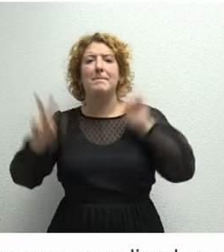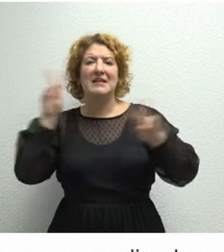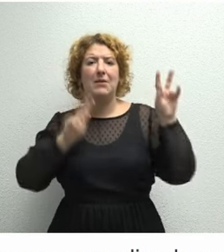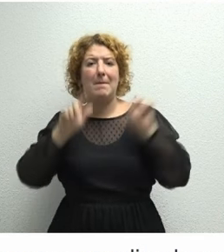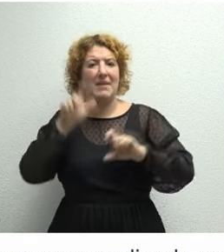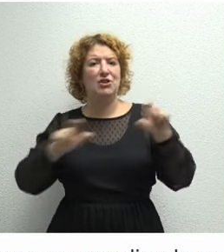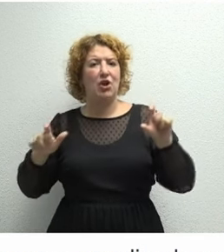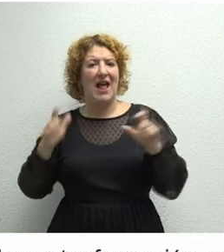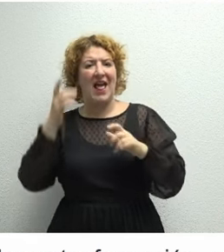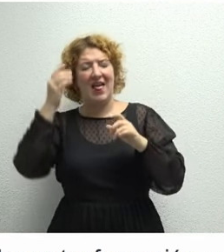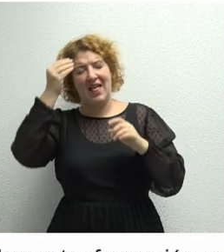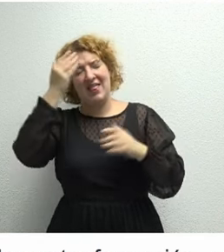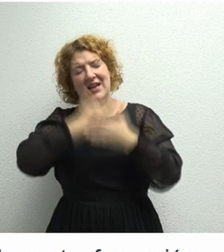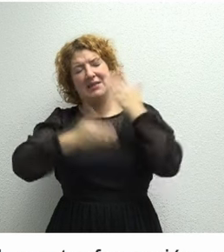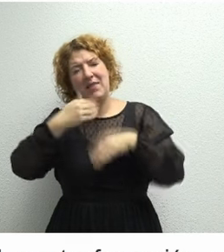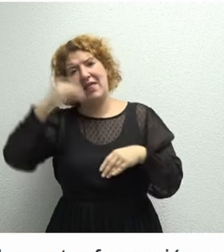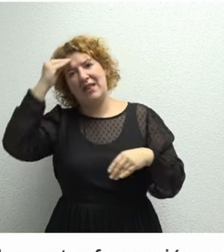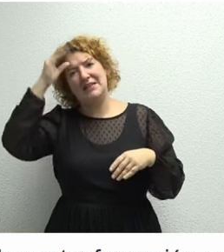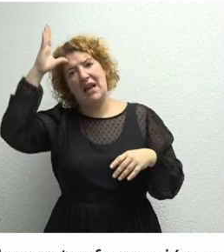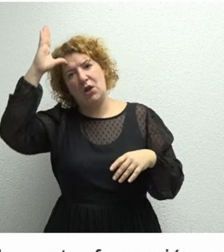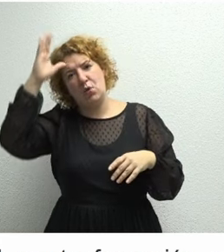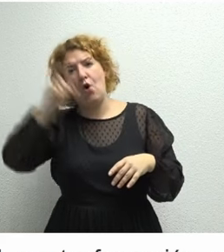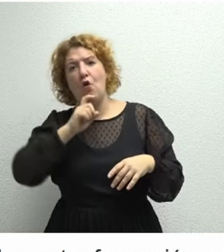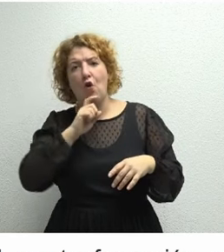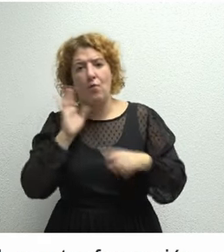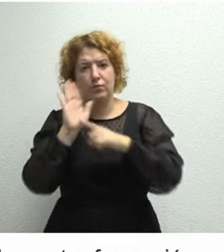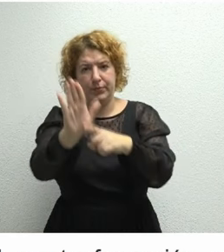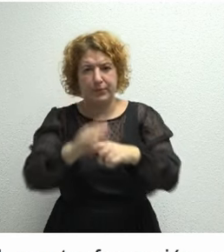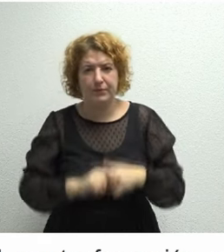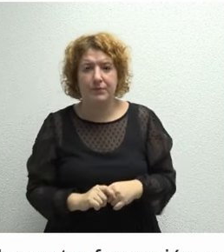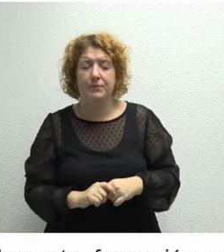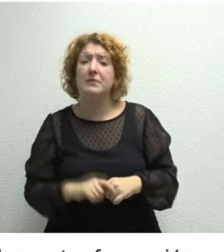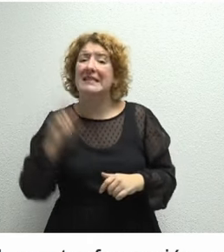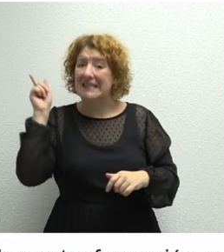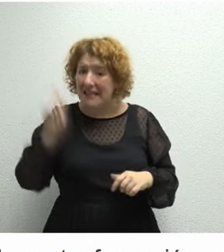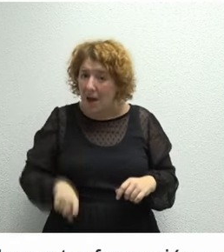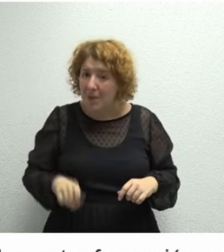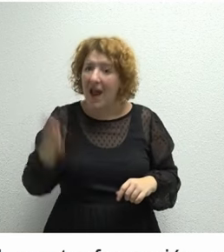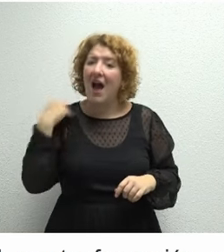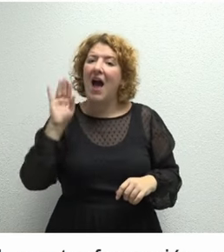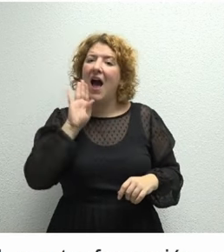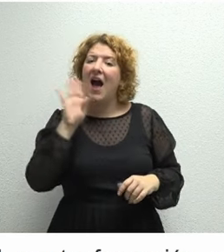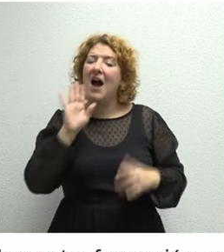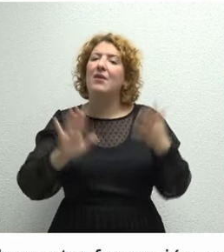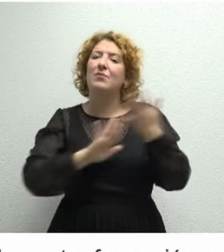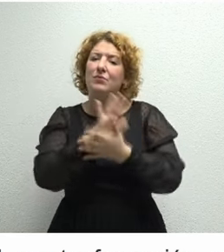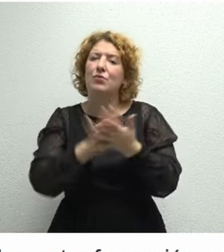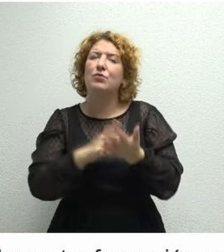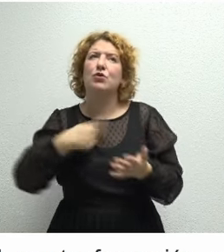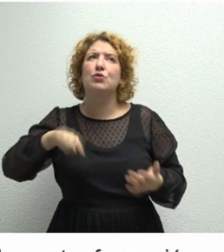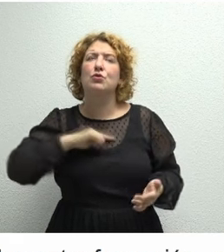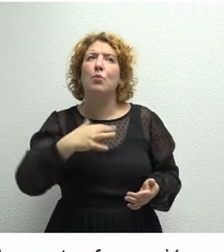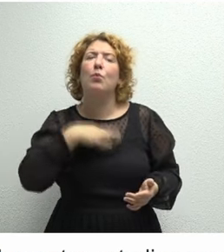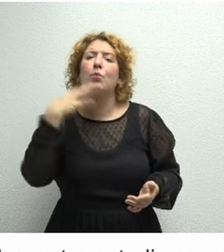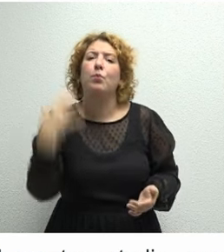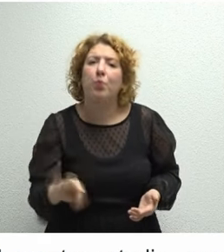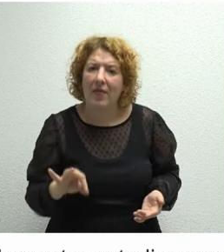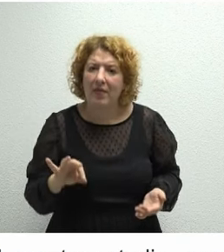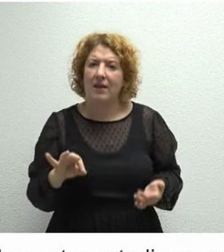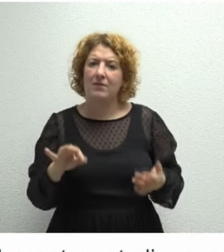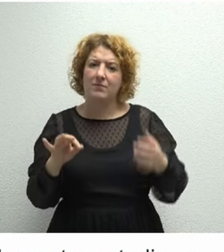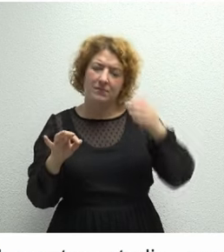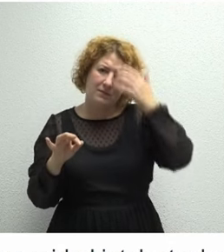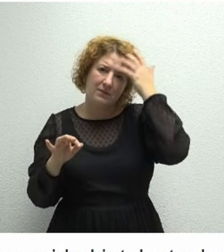las personas con discapacidad intelectual y Salud Mental pero también y lo decían en la mesa anterior también el Cómo poder hacer que